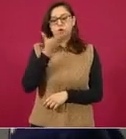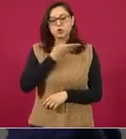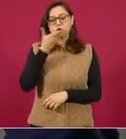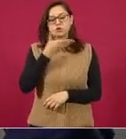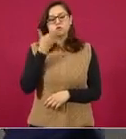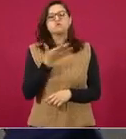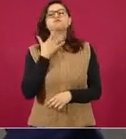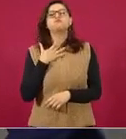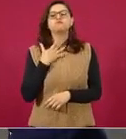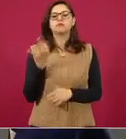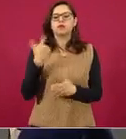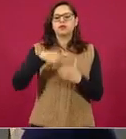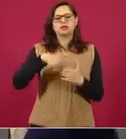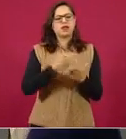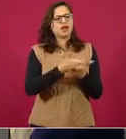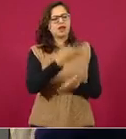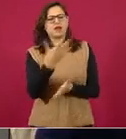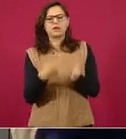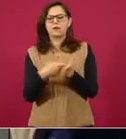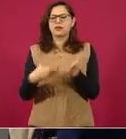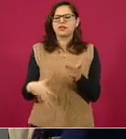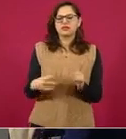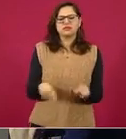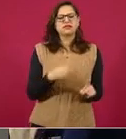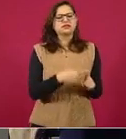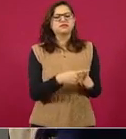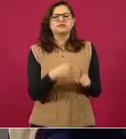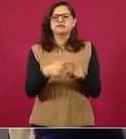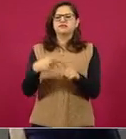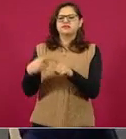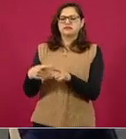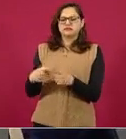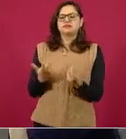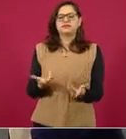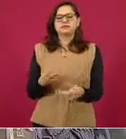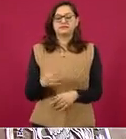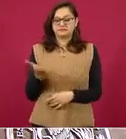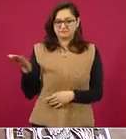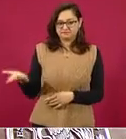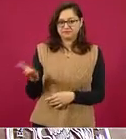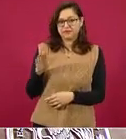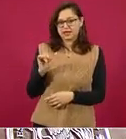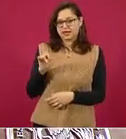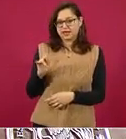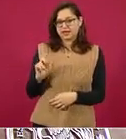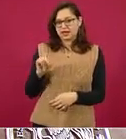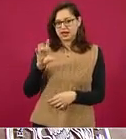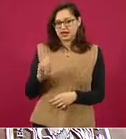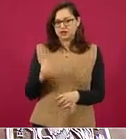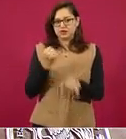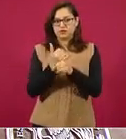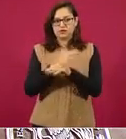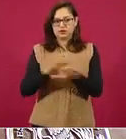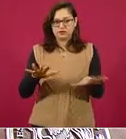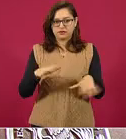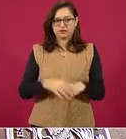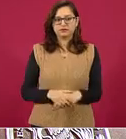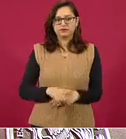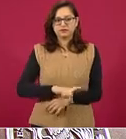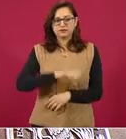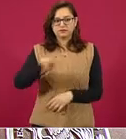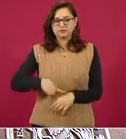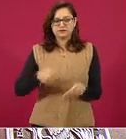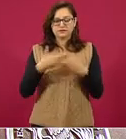Sheffield. Él nos va a informar y luego abrimos para preguntas